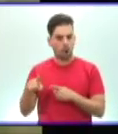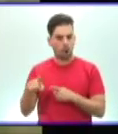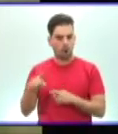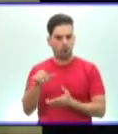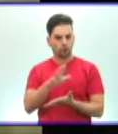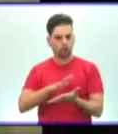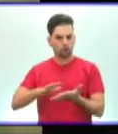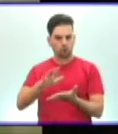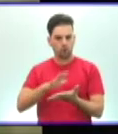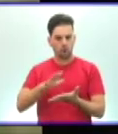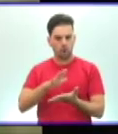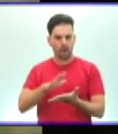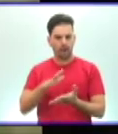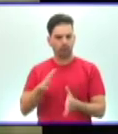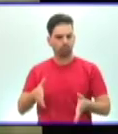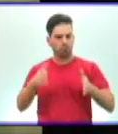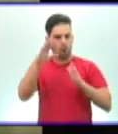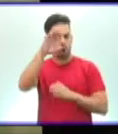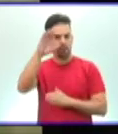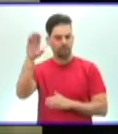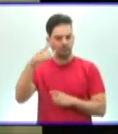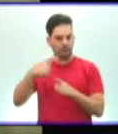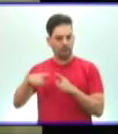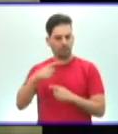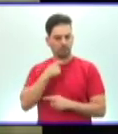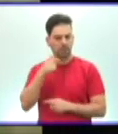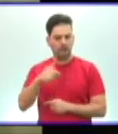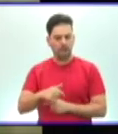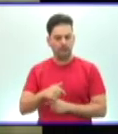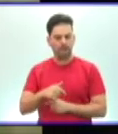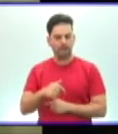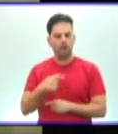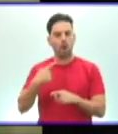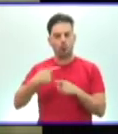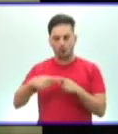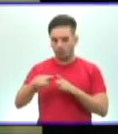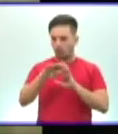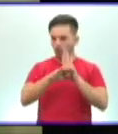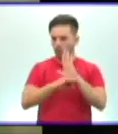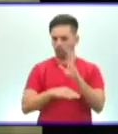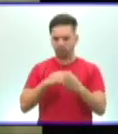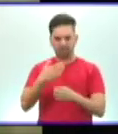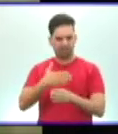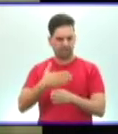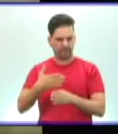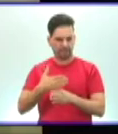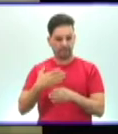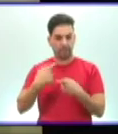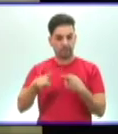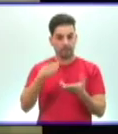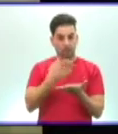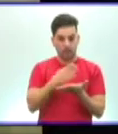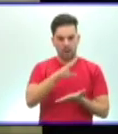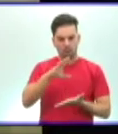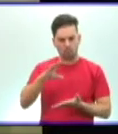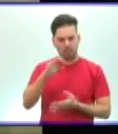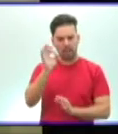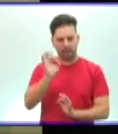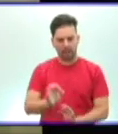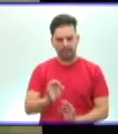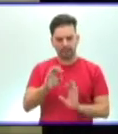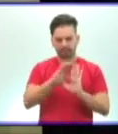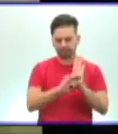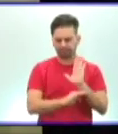formas, se profundiza un poco más, pero en el contexto escolar utilizamos básicamente estos métodos y formas de